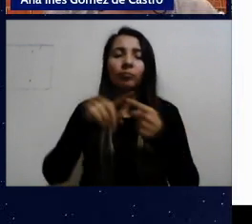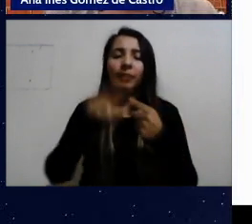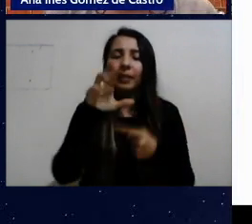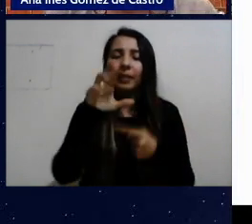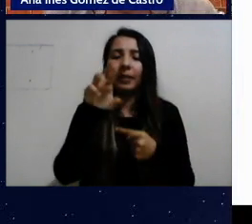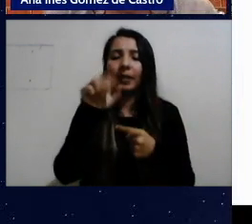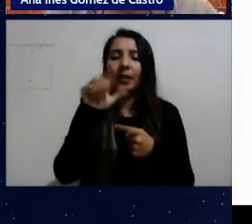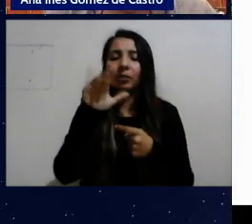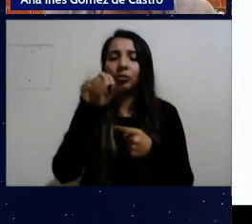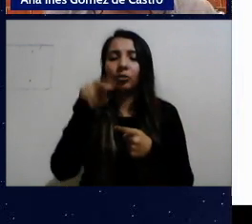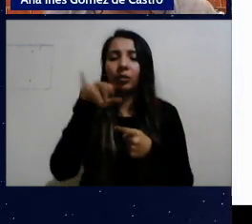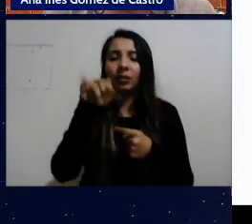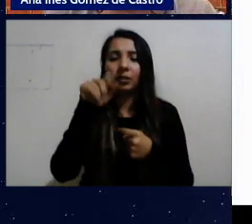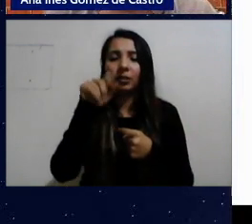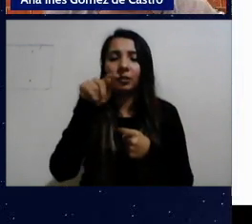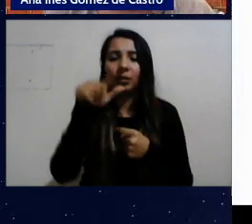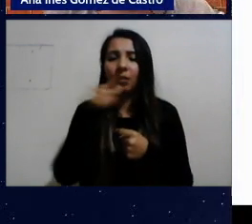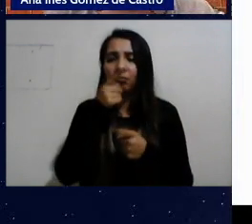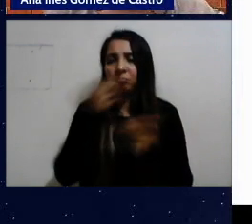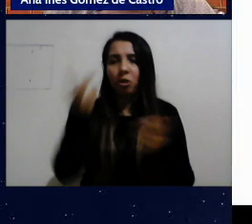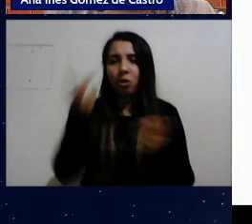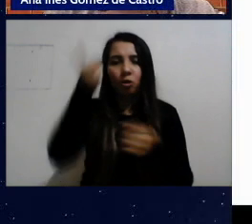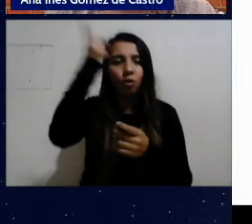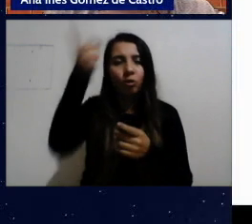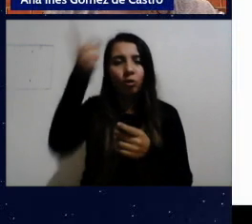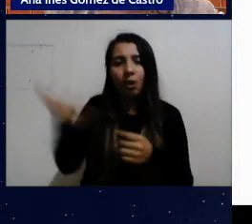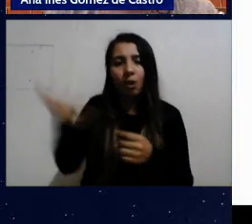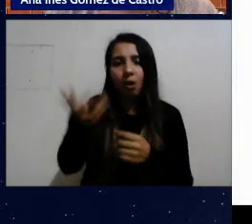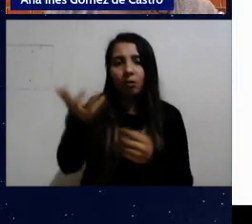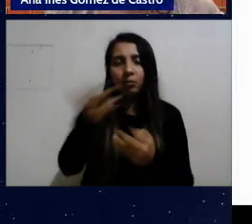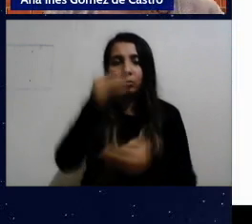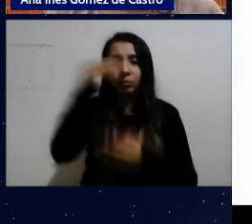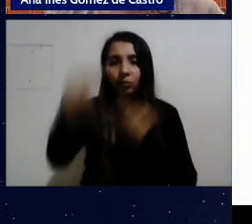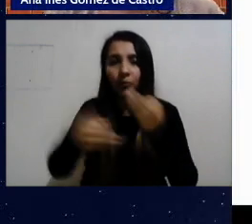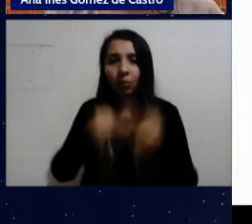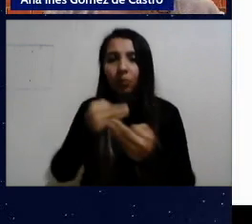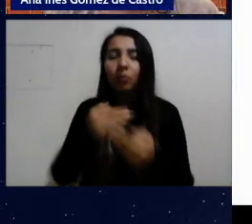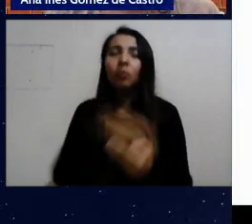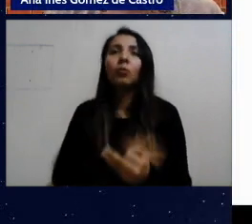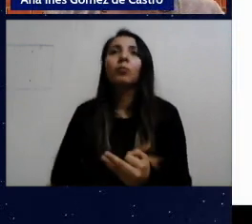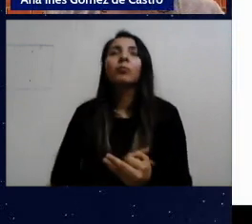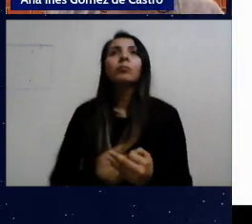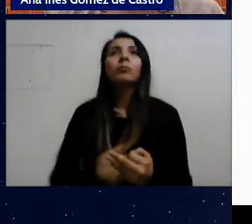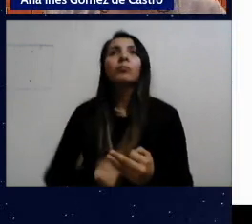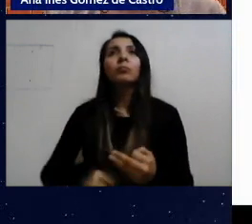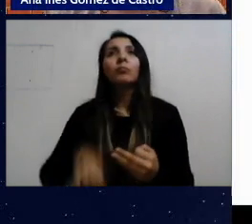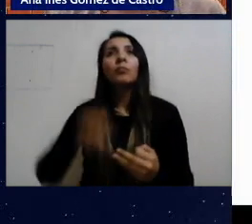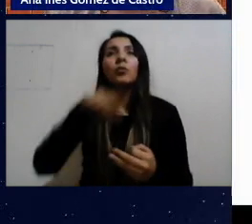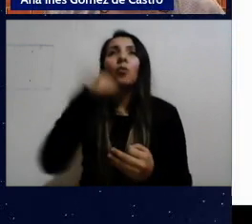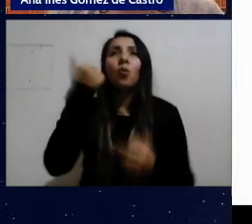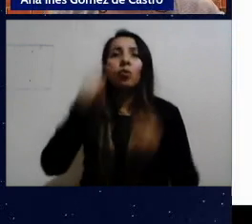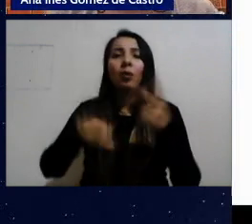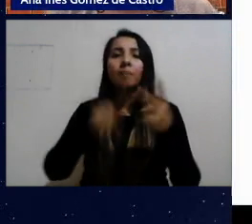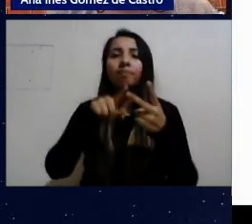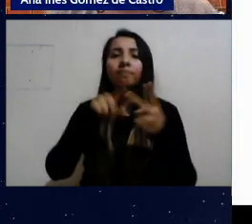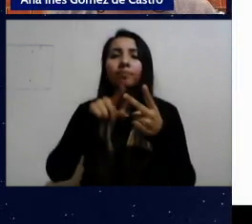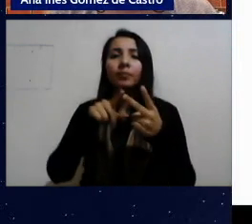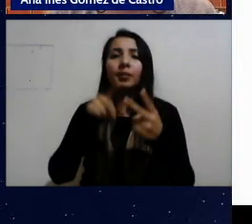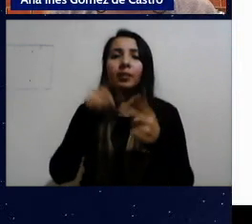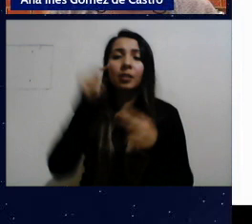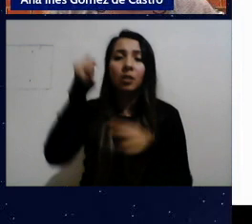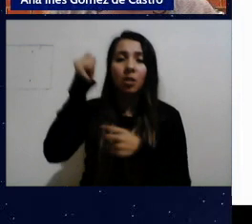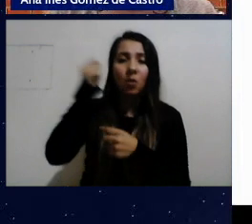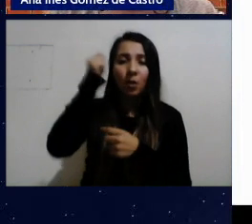cual no hay que preguntarse nada porque Dios lo creó todo. Está otra teoría, que la primera que se